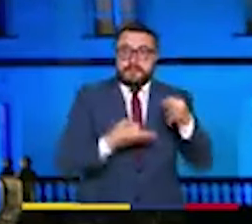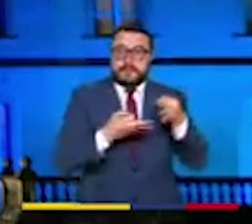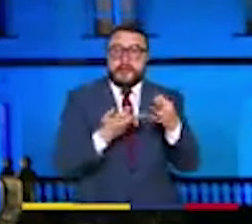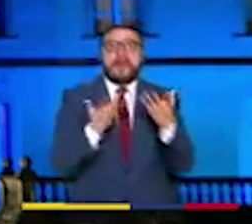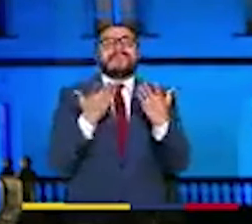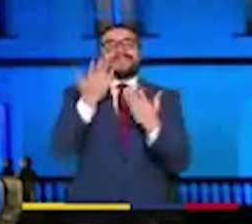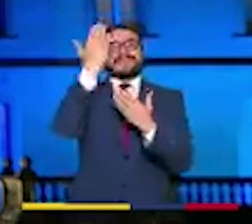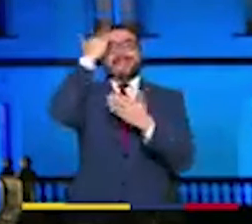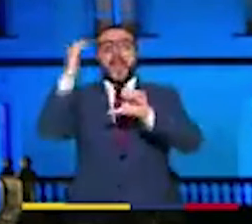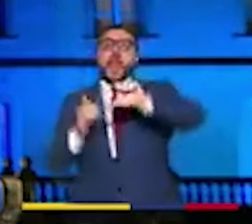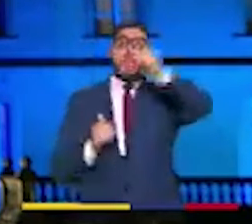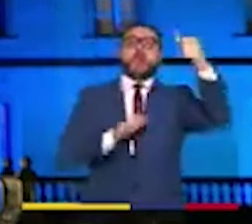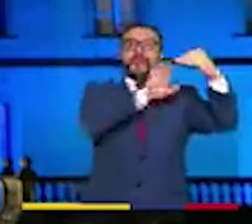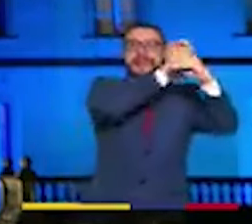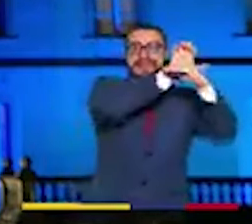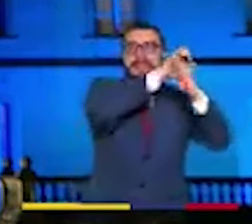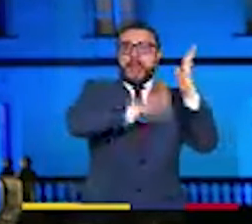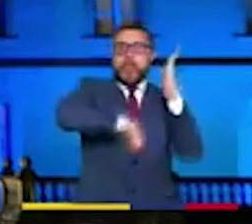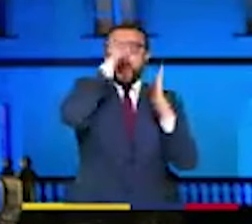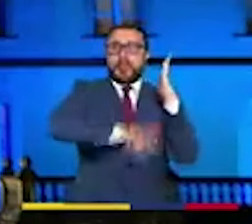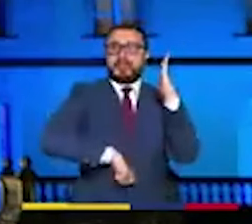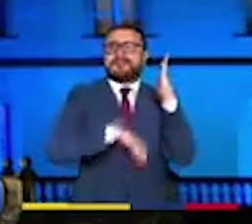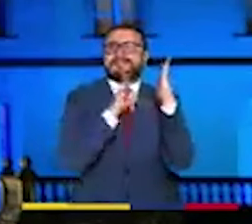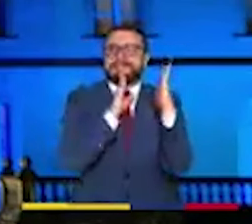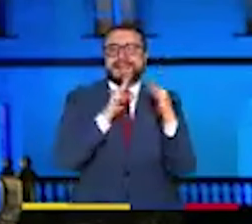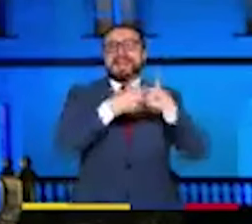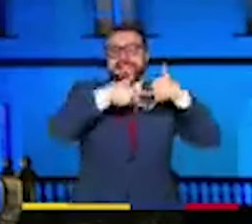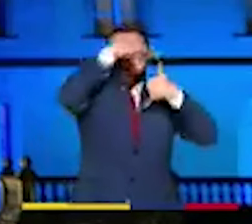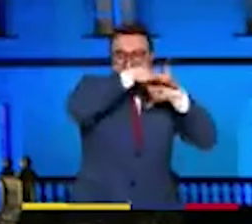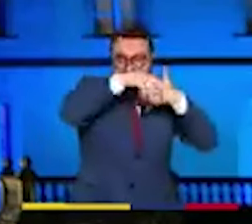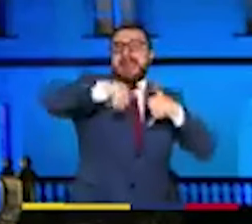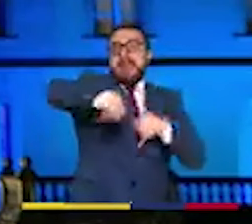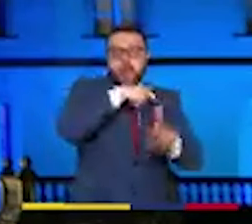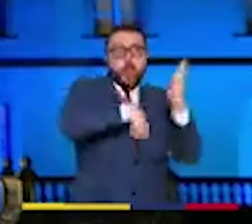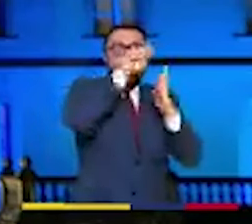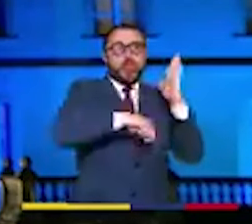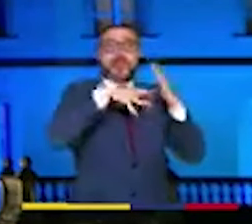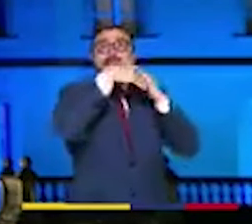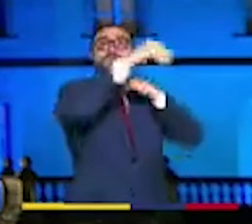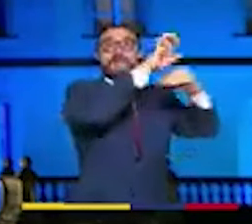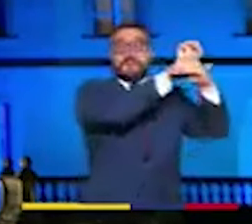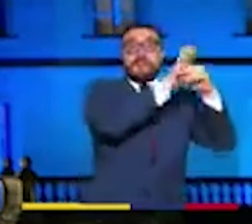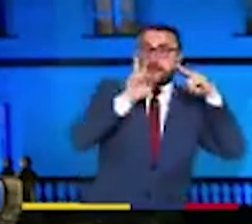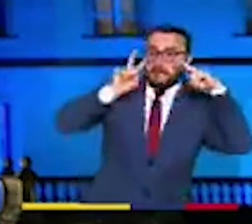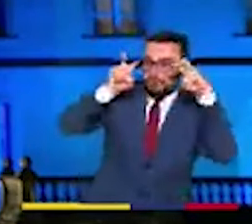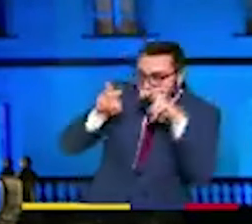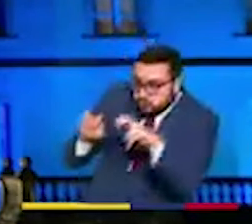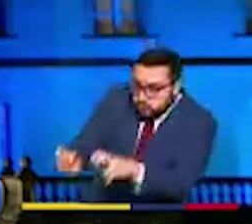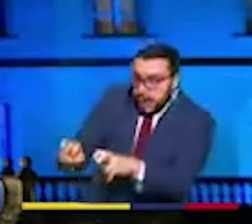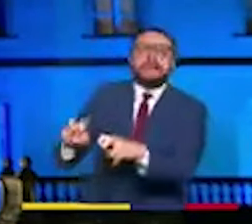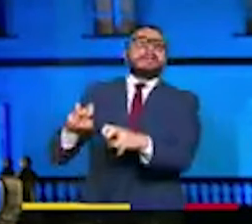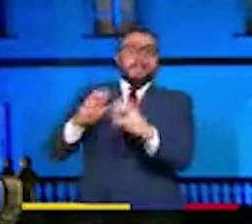auditoría externa contratada por el propio CNE, que certificó a los 30 días de la